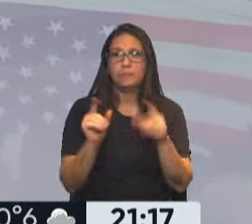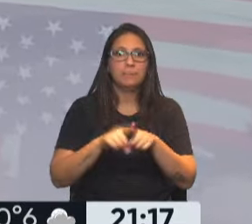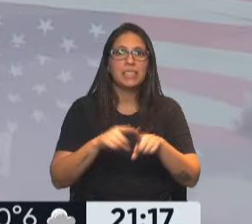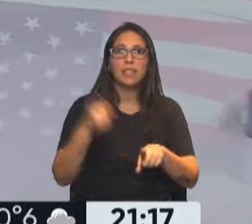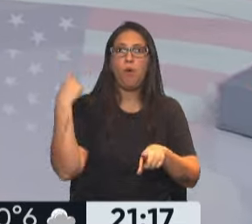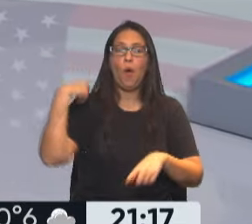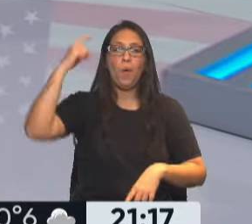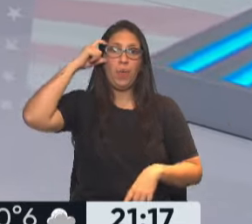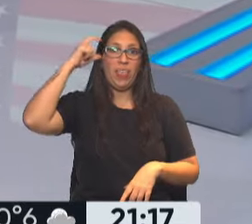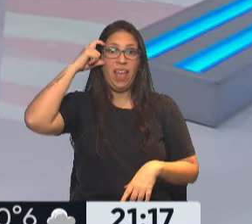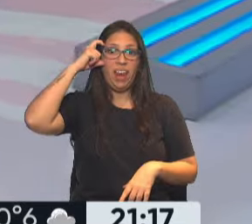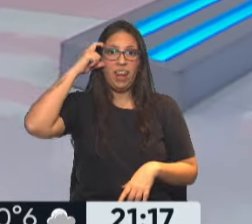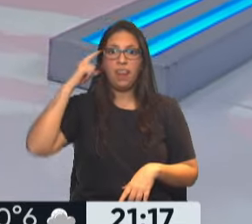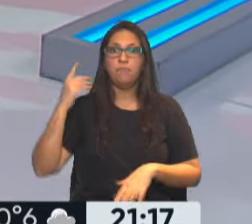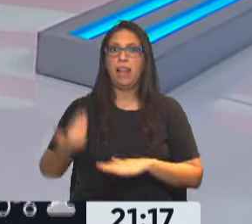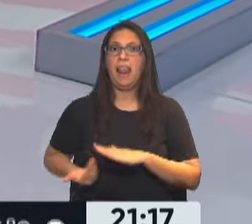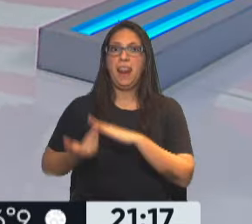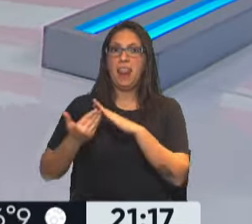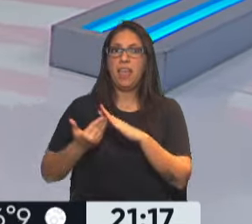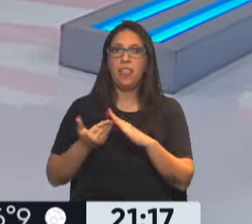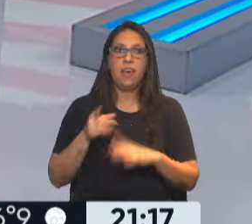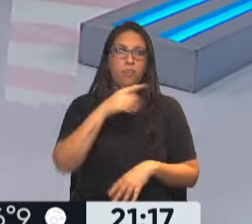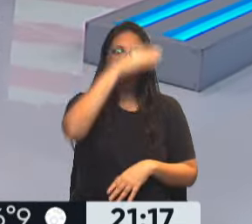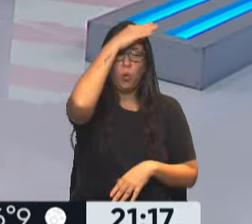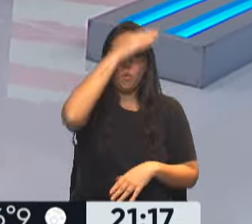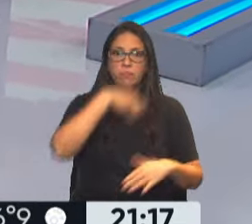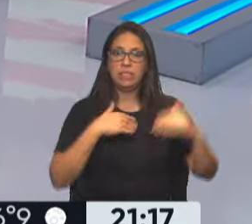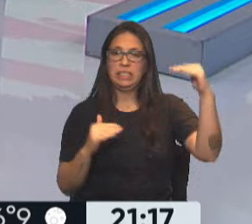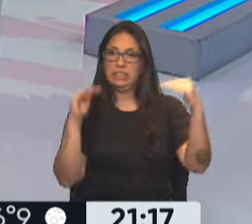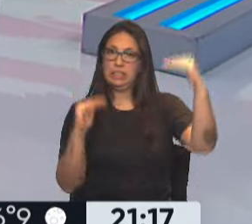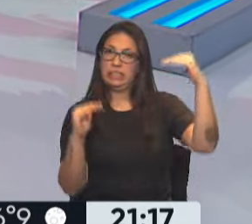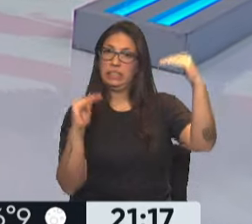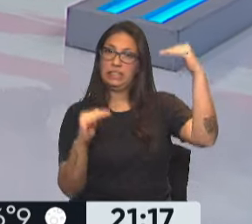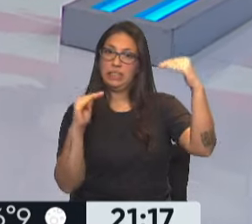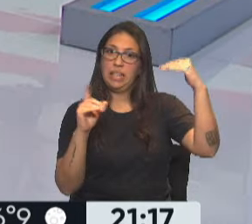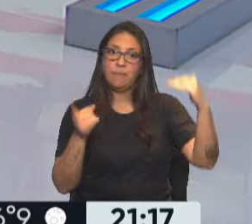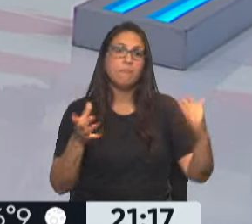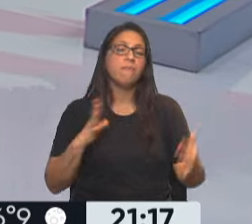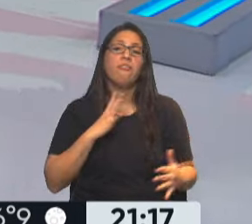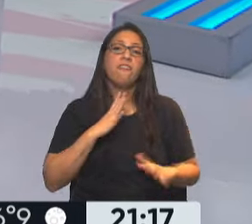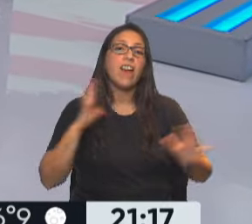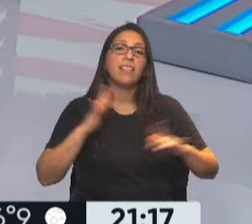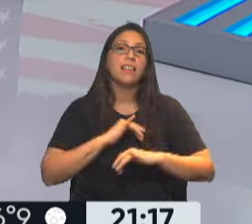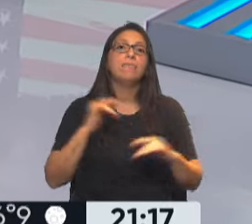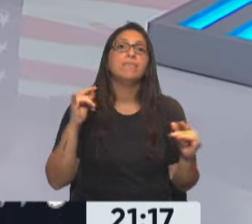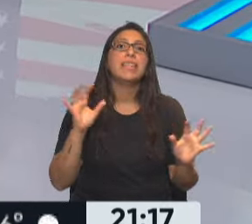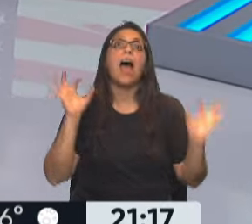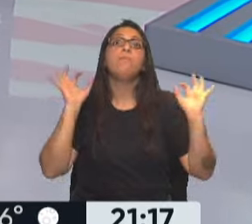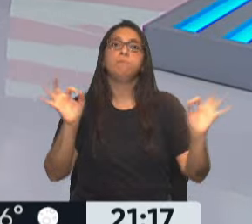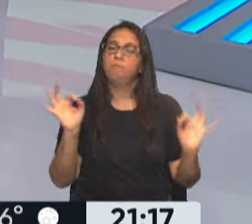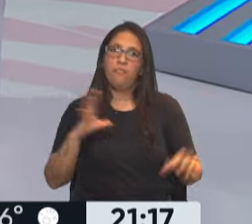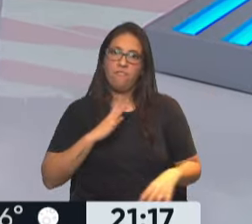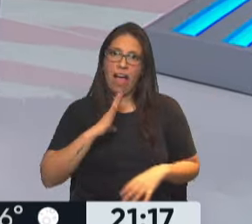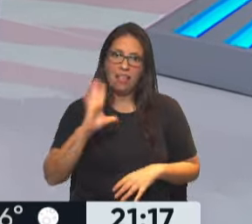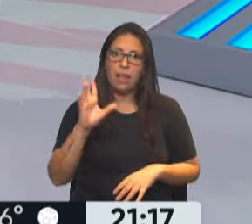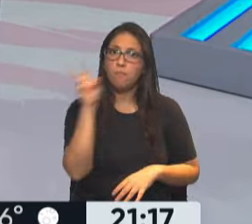un Biden que lideraba, sobre todo Donald Trump. Bueno, una carrera que no está nada dicho y que en los próximos minutos se espera ya que